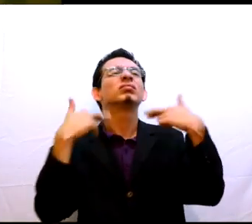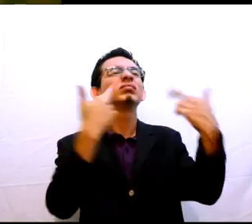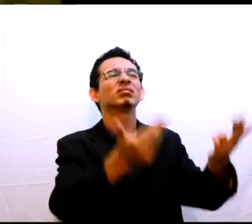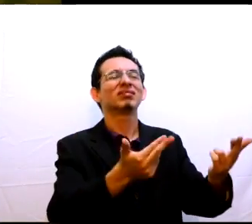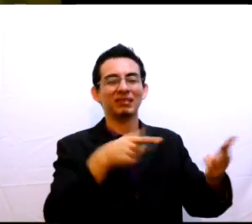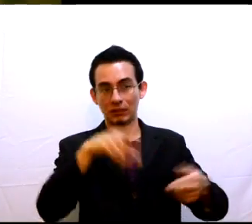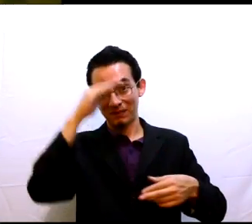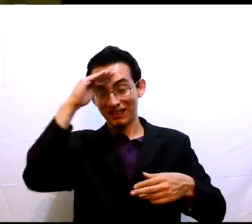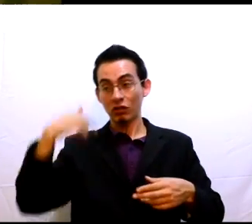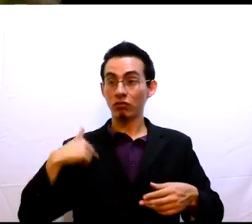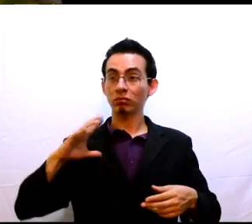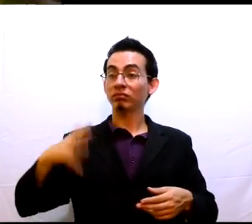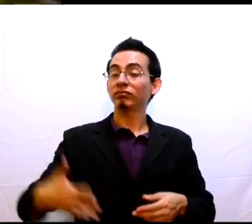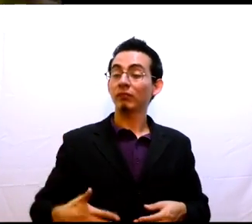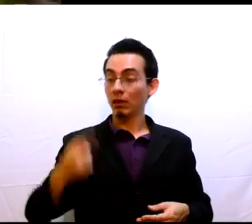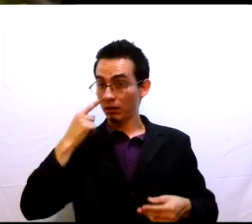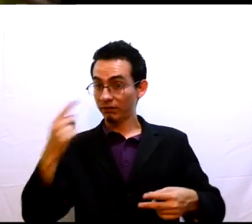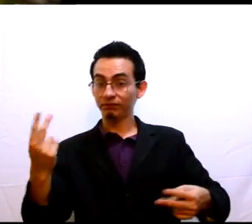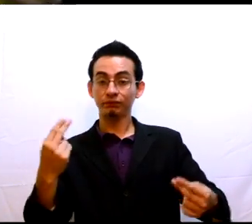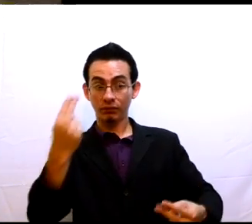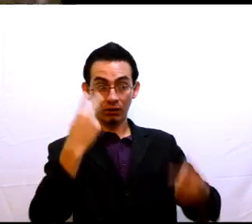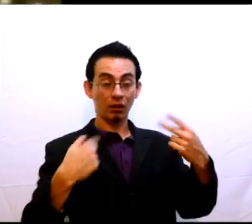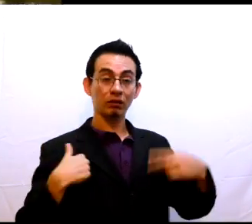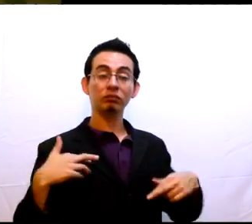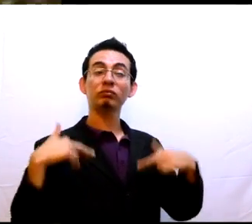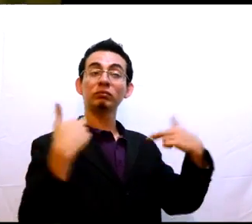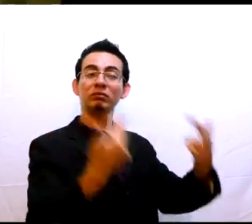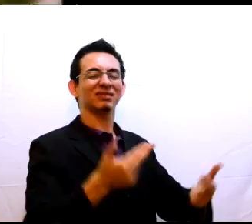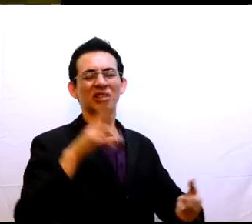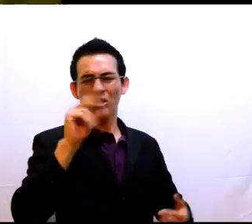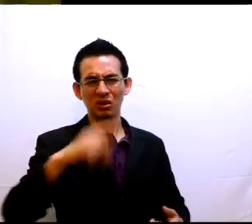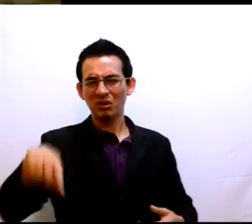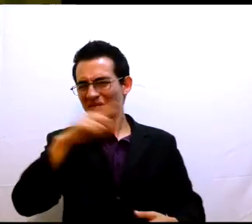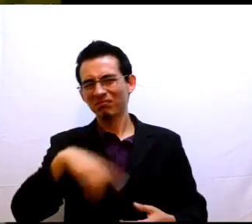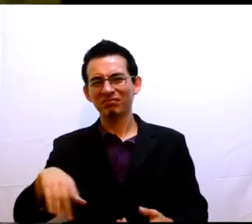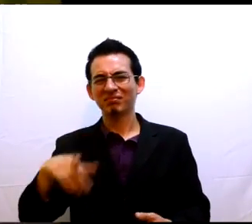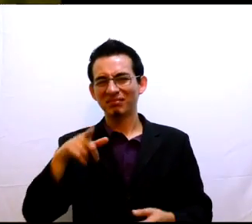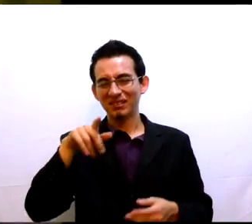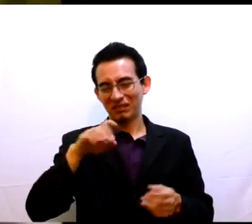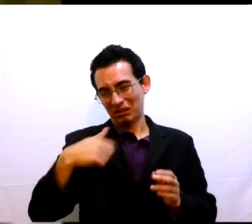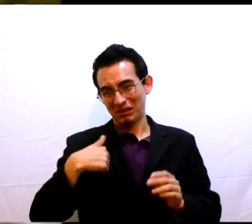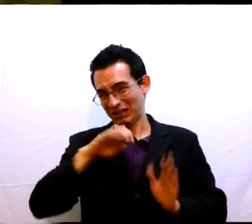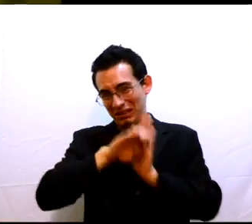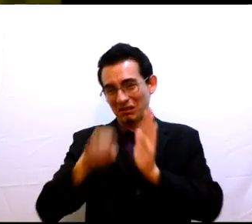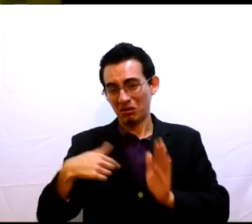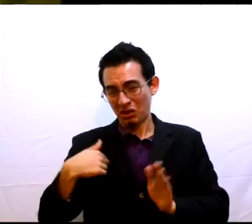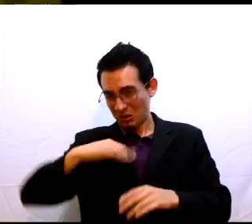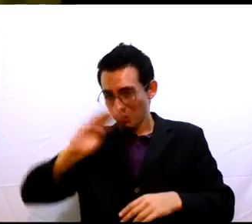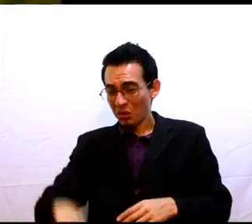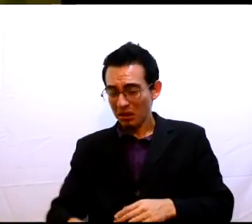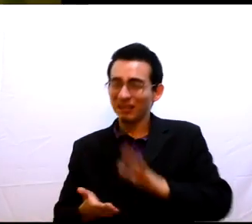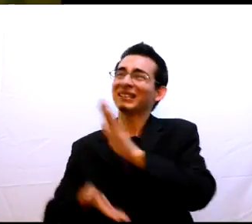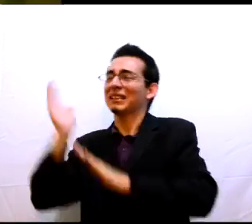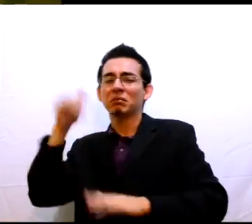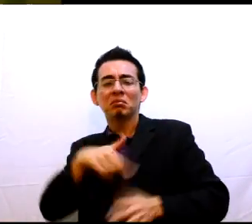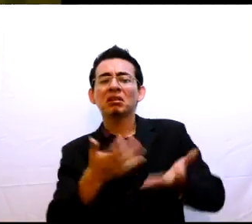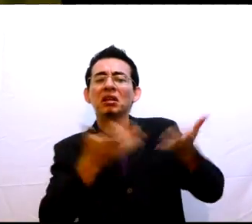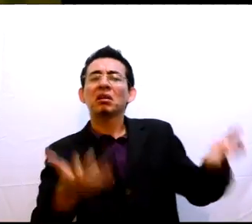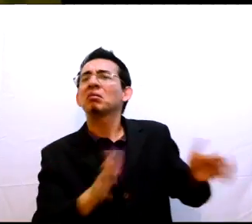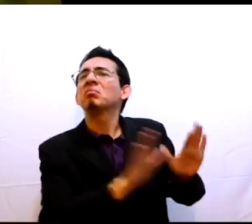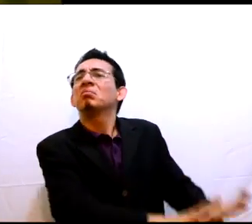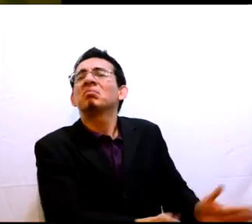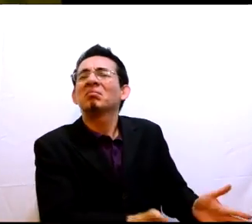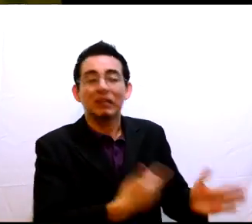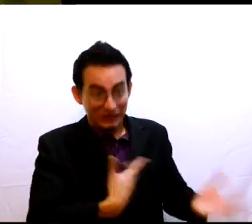usando estamos un ejemplo porque si cuando me vaya es el terreno que dice que a eso decidí